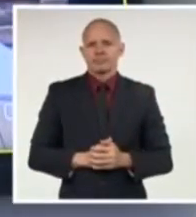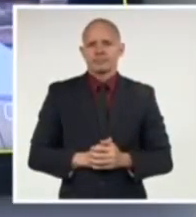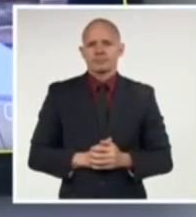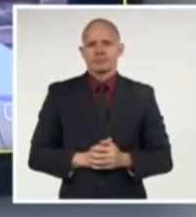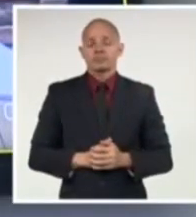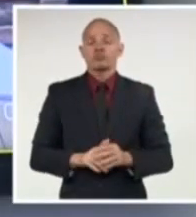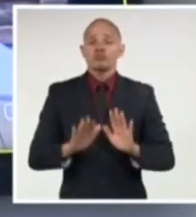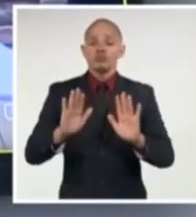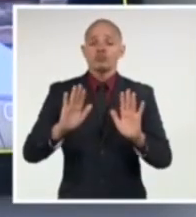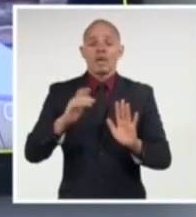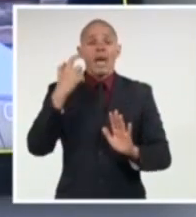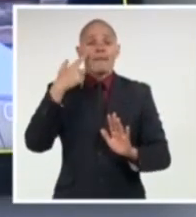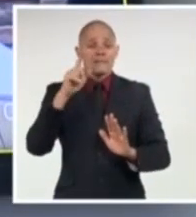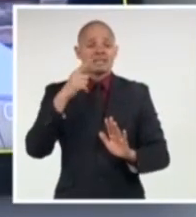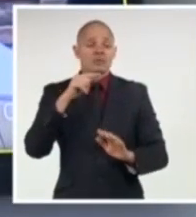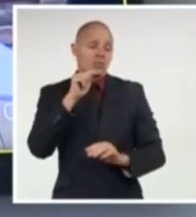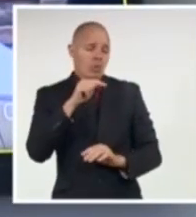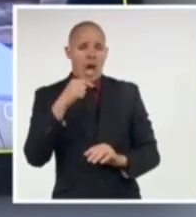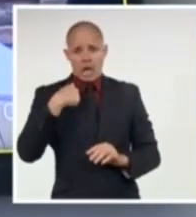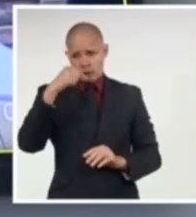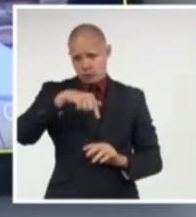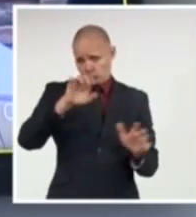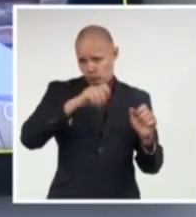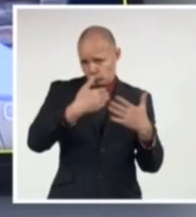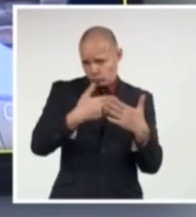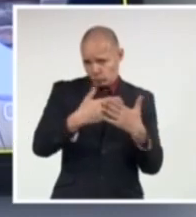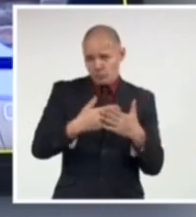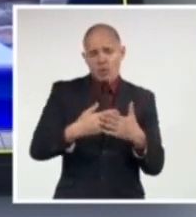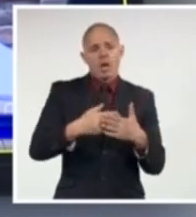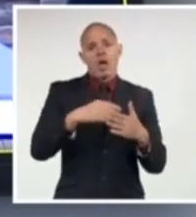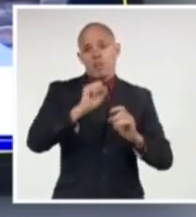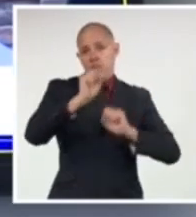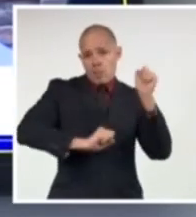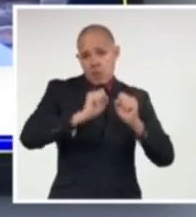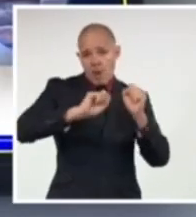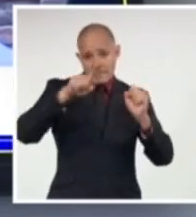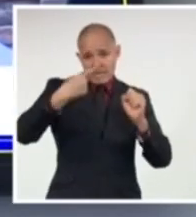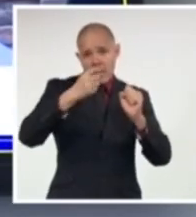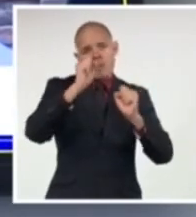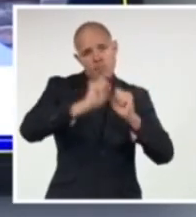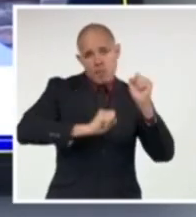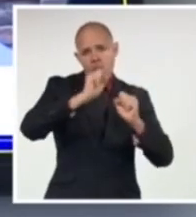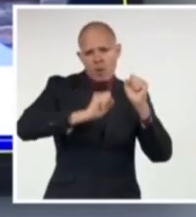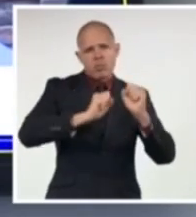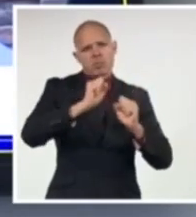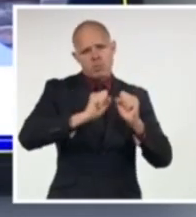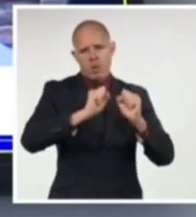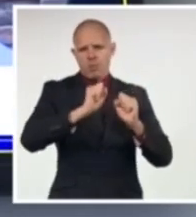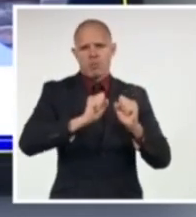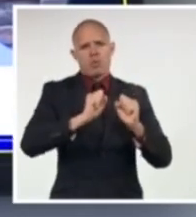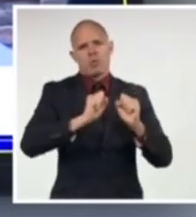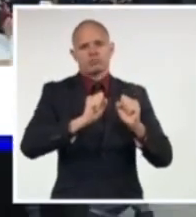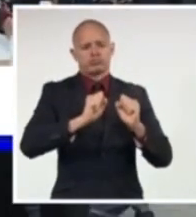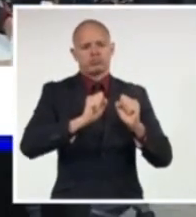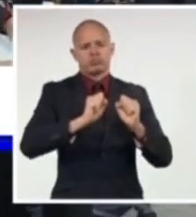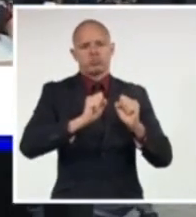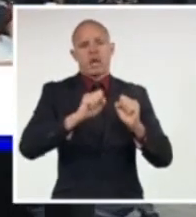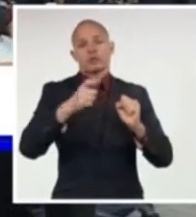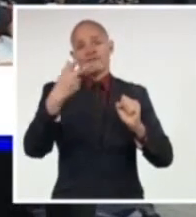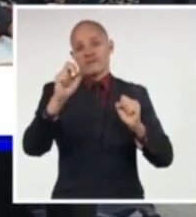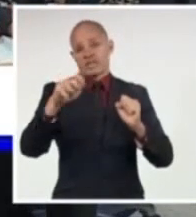sacar la máquina mañana, día 5, por 20 días, y la ruta principal o la ruta crítica de este